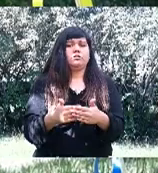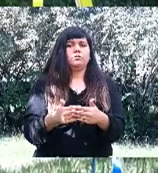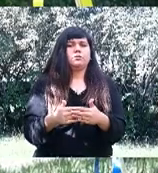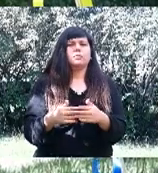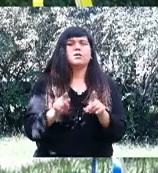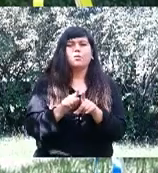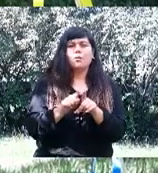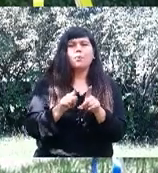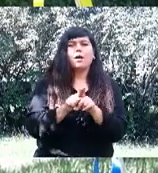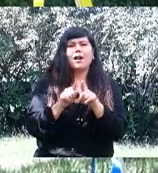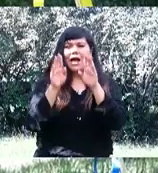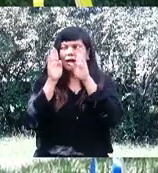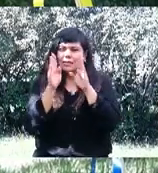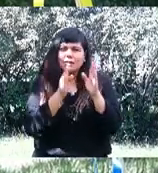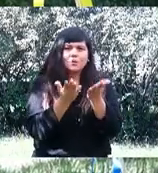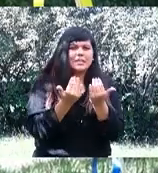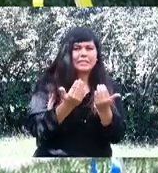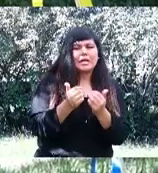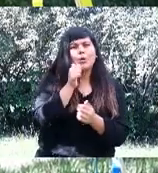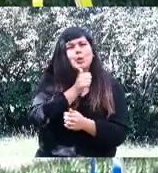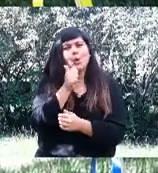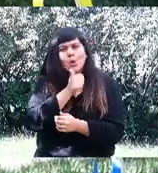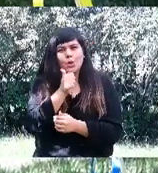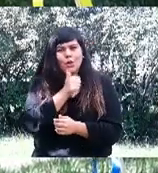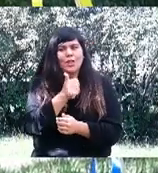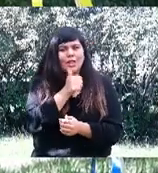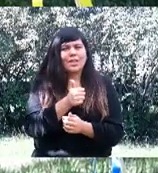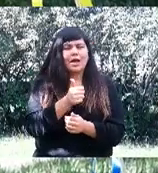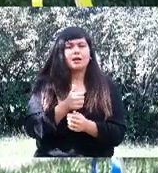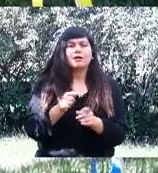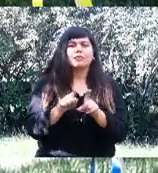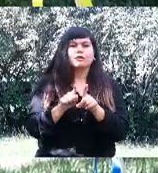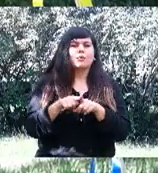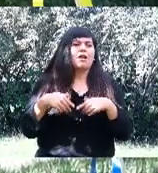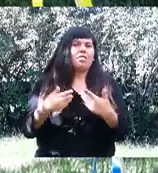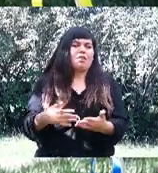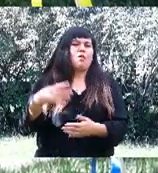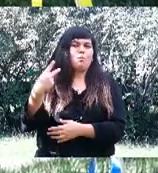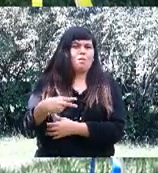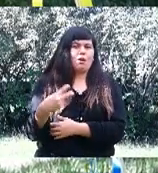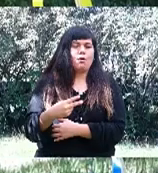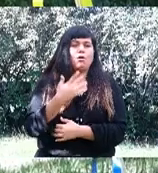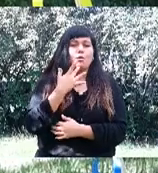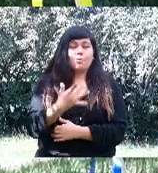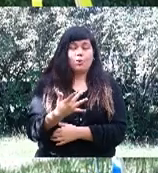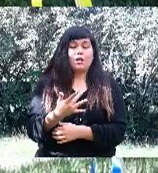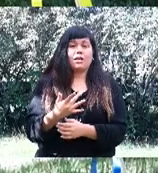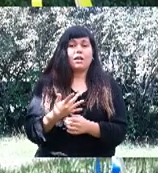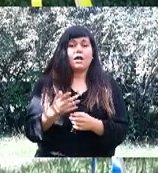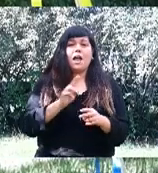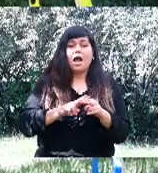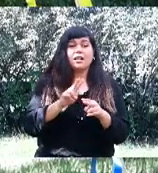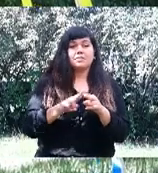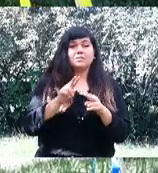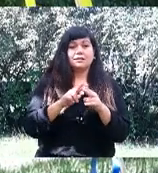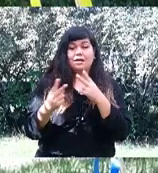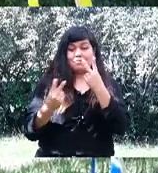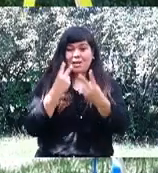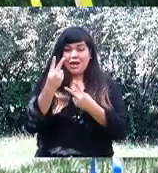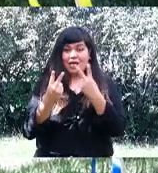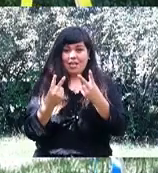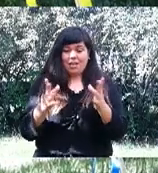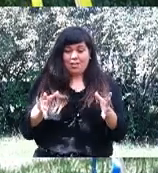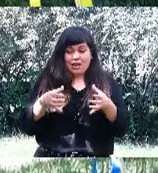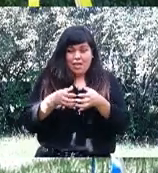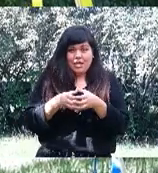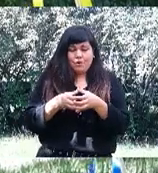atendiendo un poco las necesidades del Museo del día a día entonces eso creo que también le otorga un valor porque al al al hacer una mirada que es un poco desde adentro